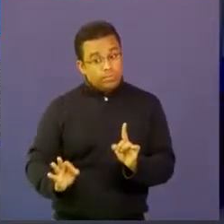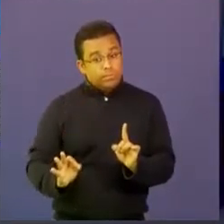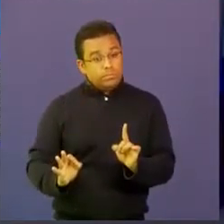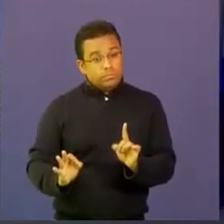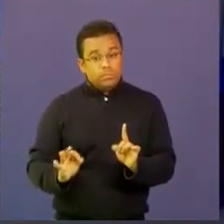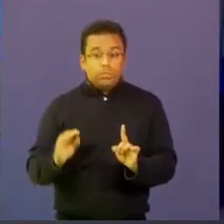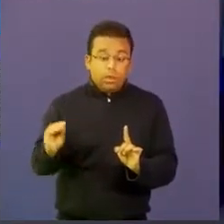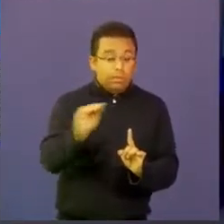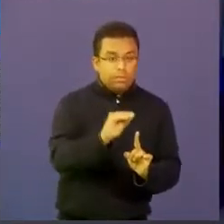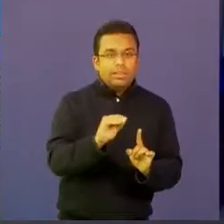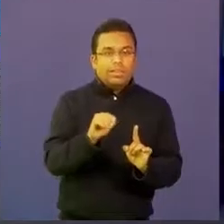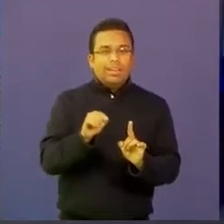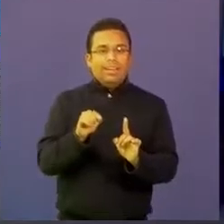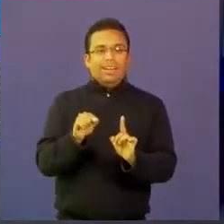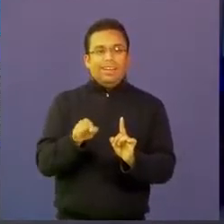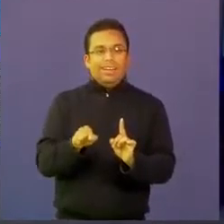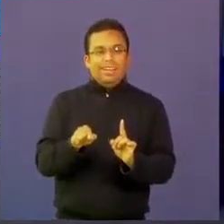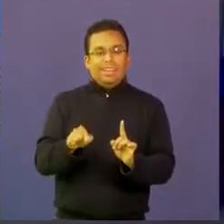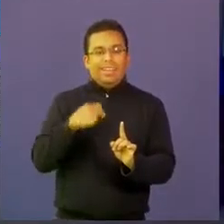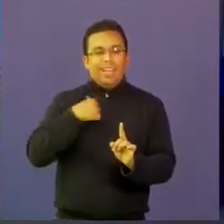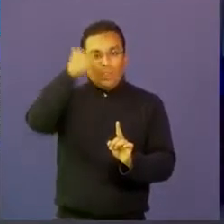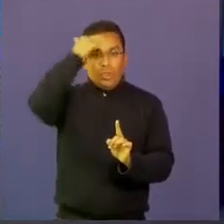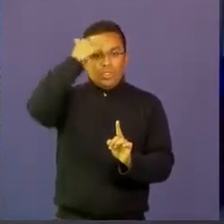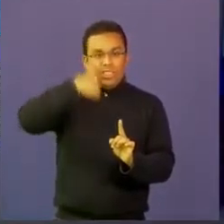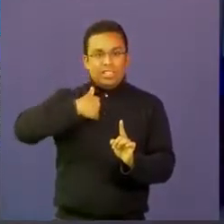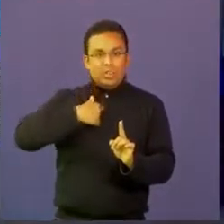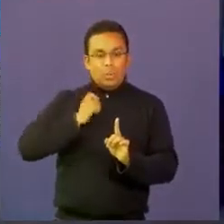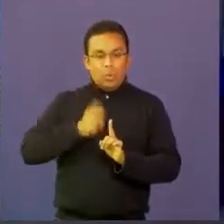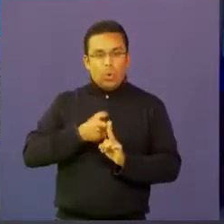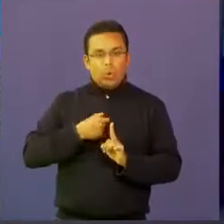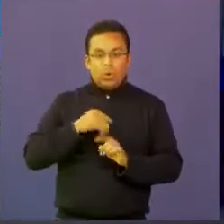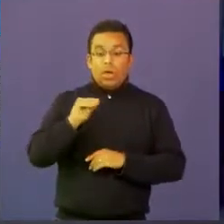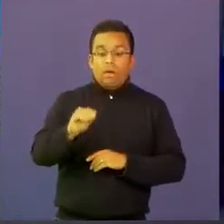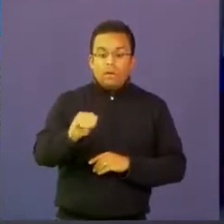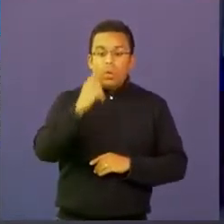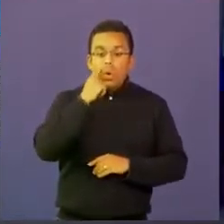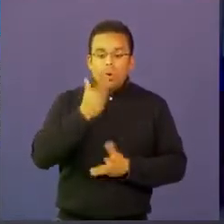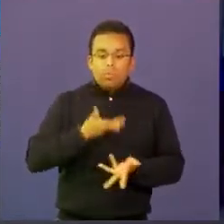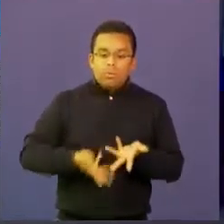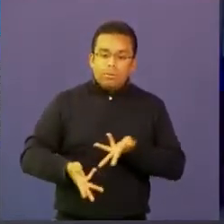y ahí es donde el docente tiene su rol de pues de catalizor de